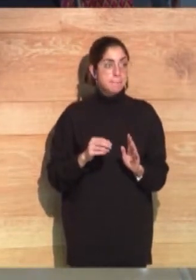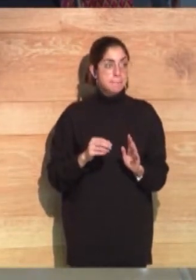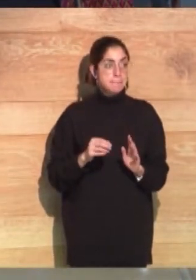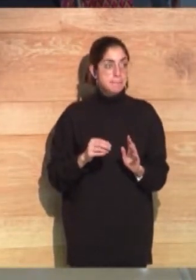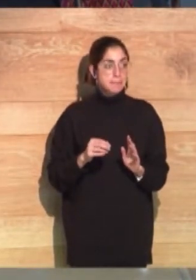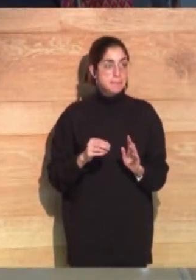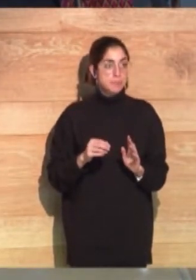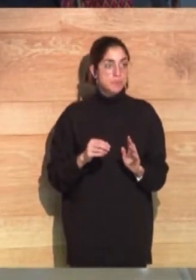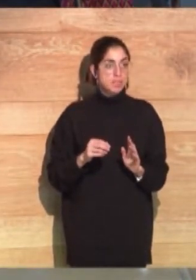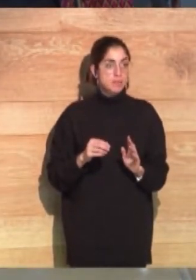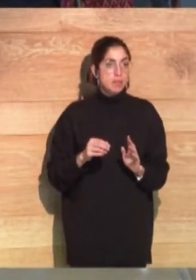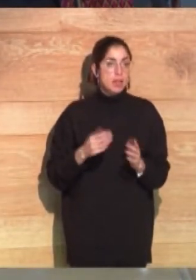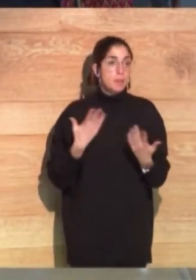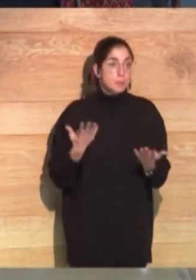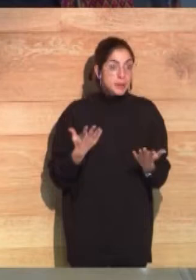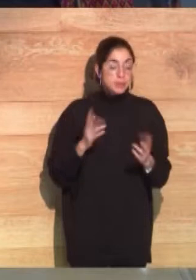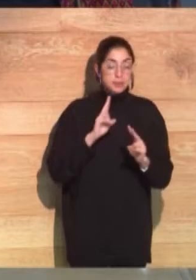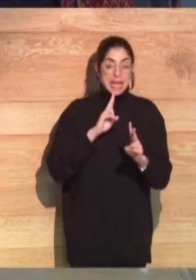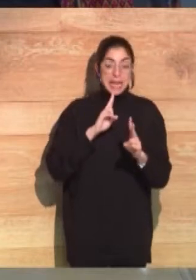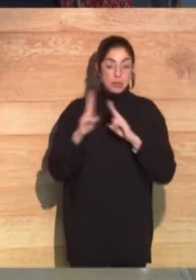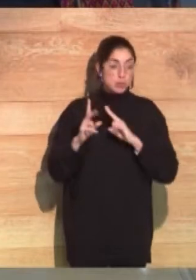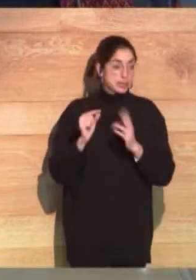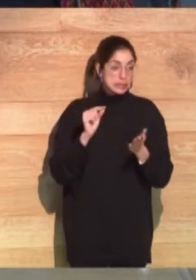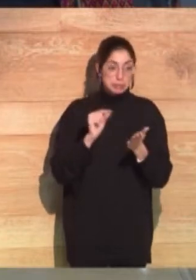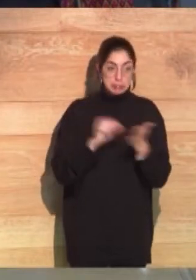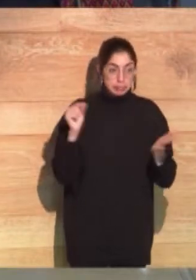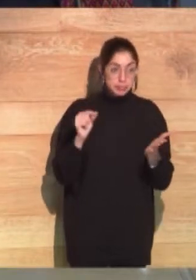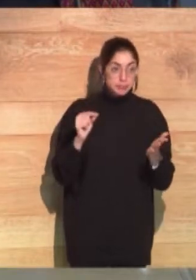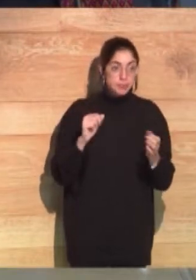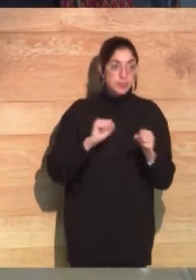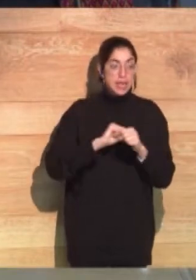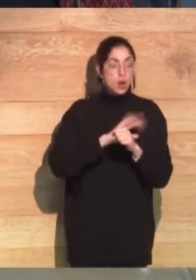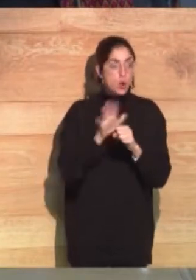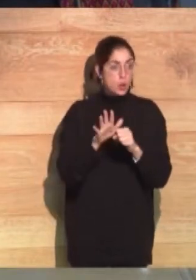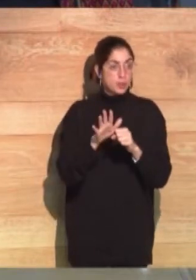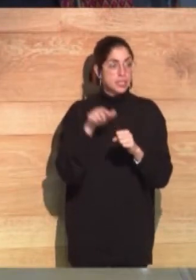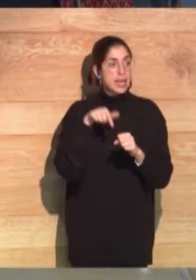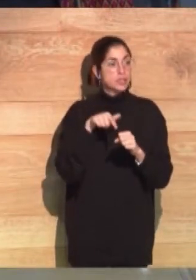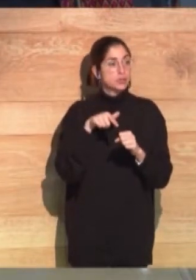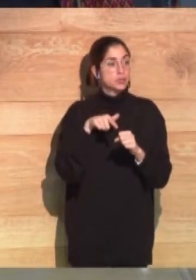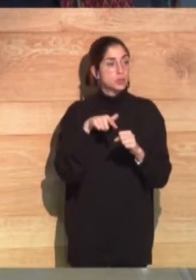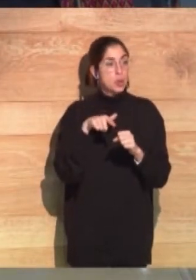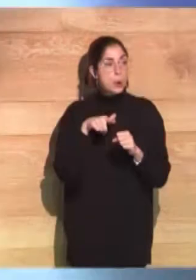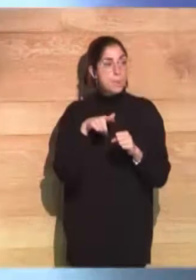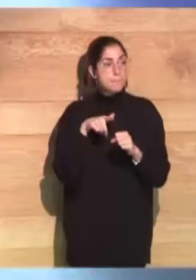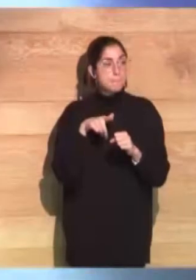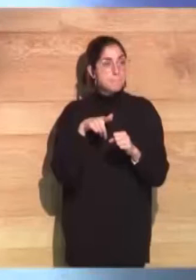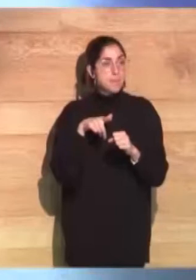fue la respuesta más inmediata ante el COVID y esto dio lugar a